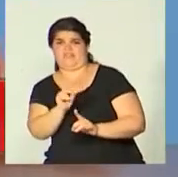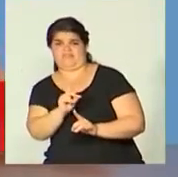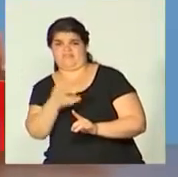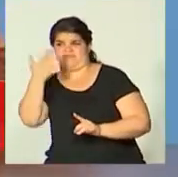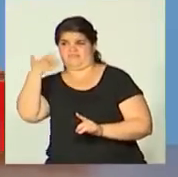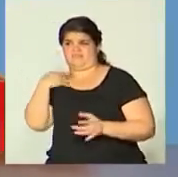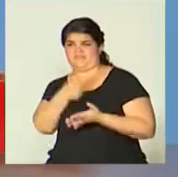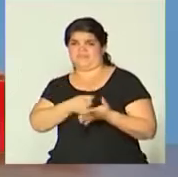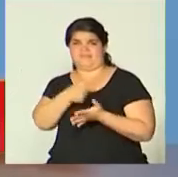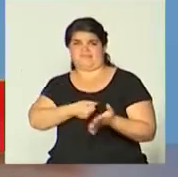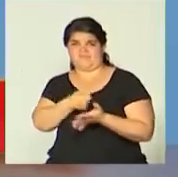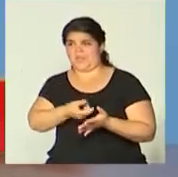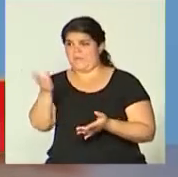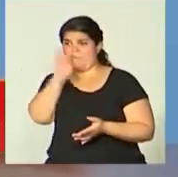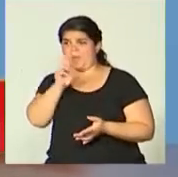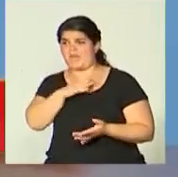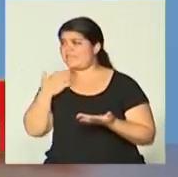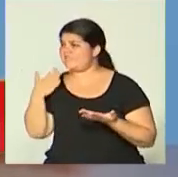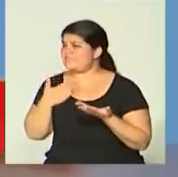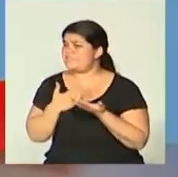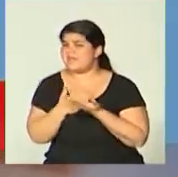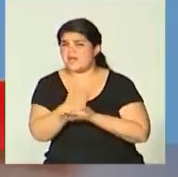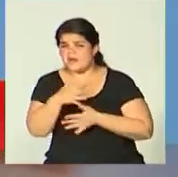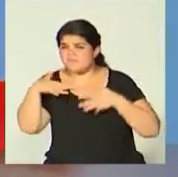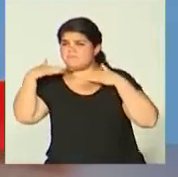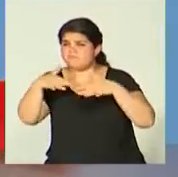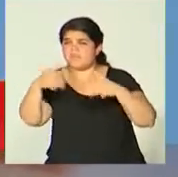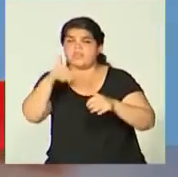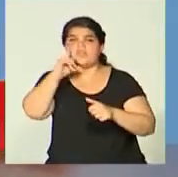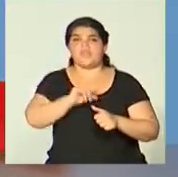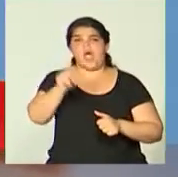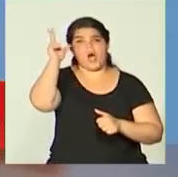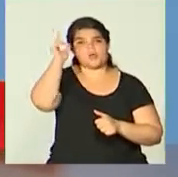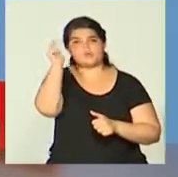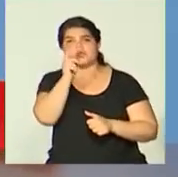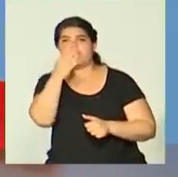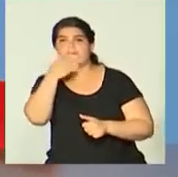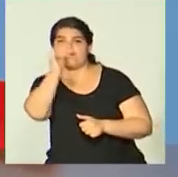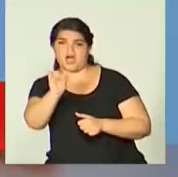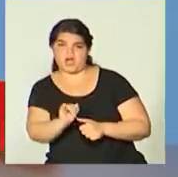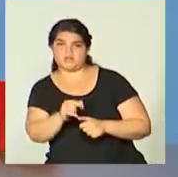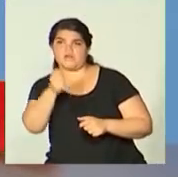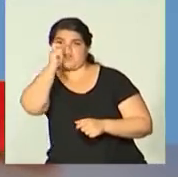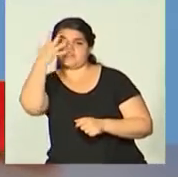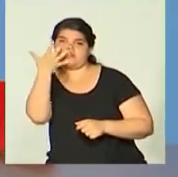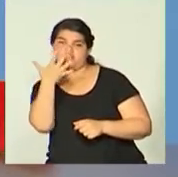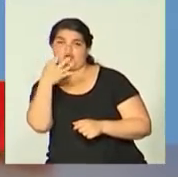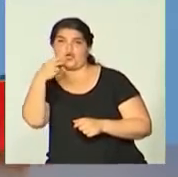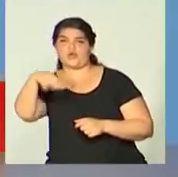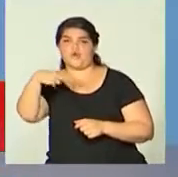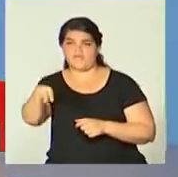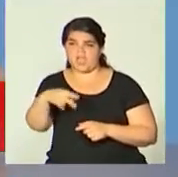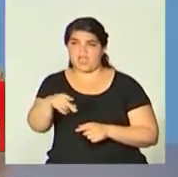venimos las mujeres históricamente marchando 28 de marzo los 25 de noviembre digamos venimos a hacer